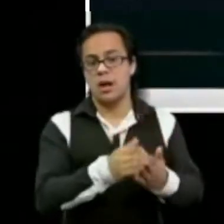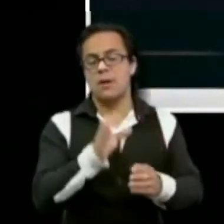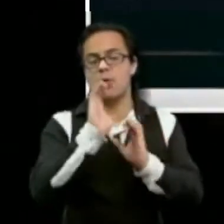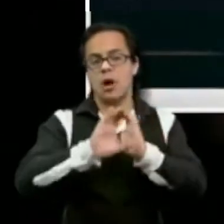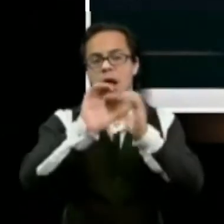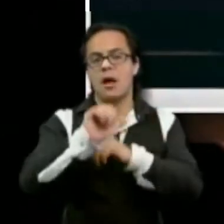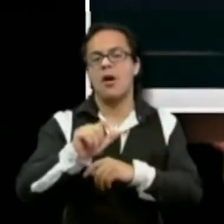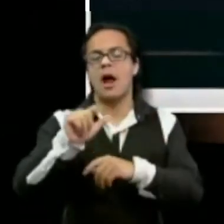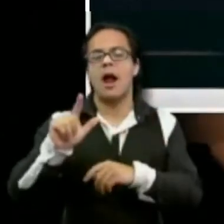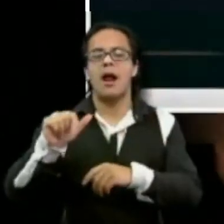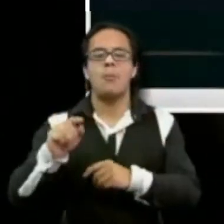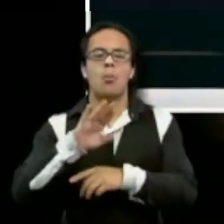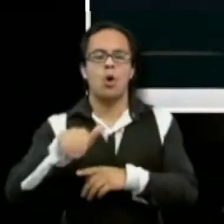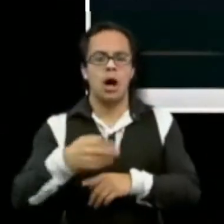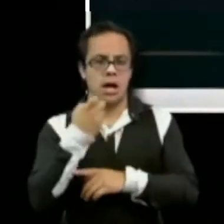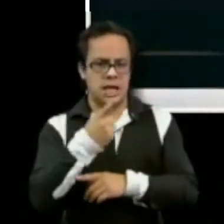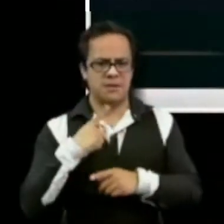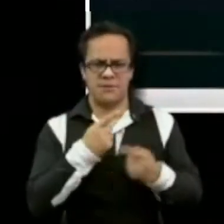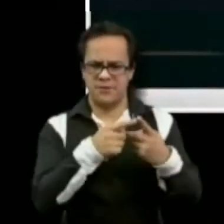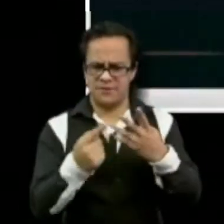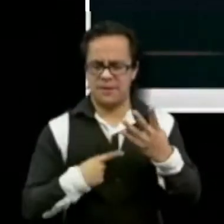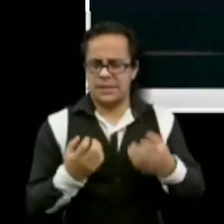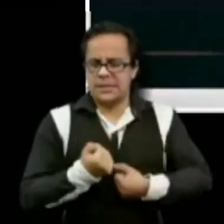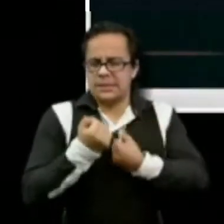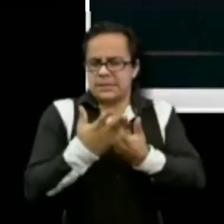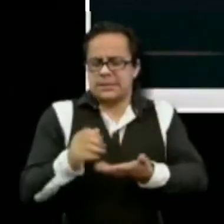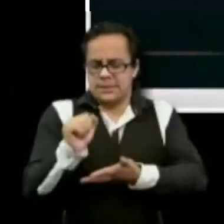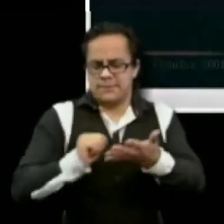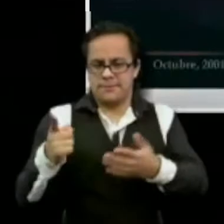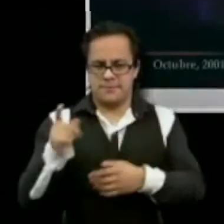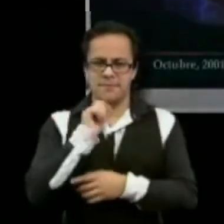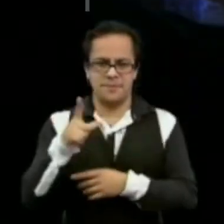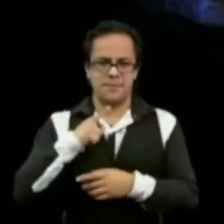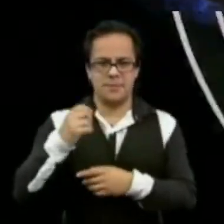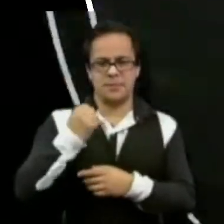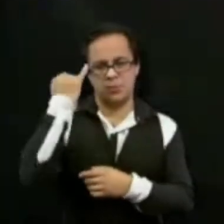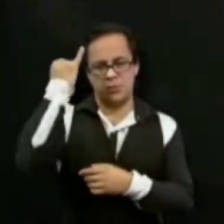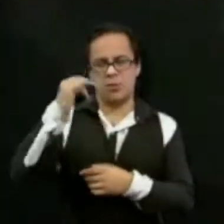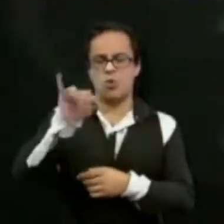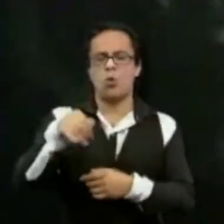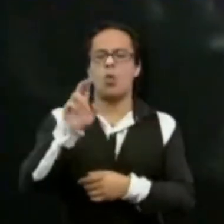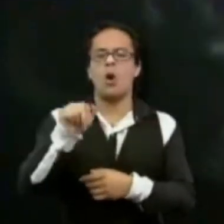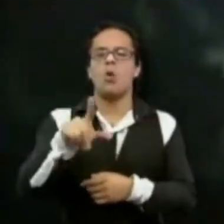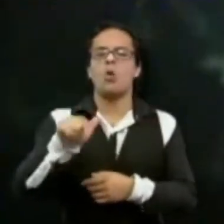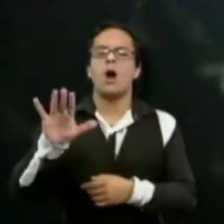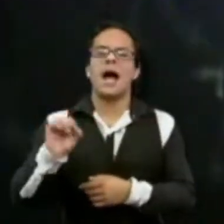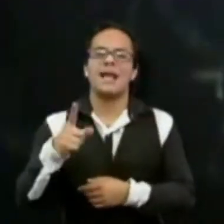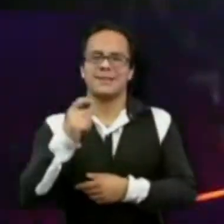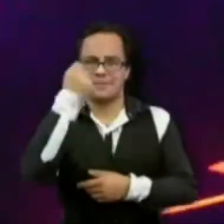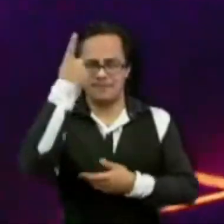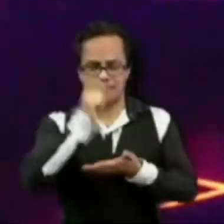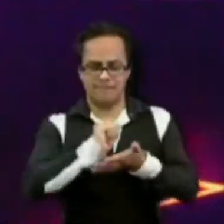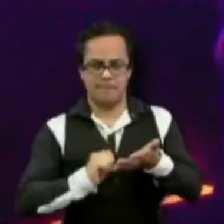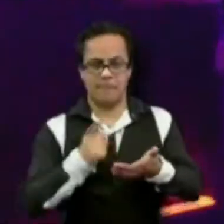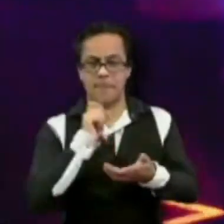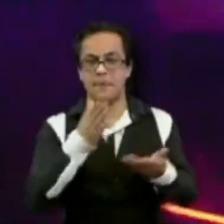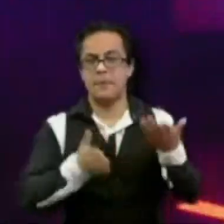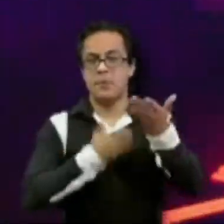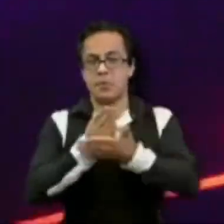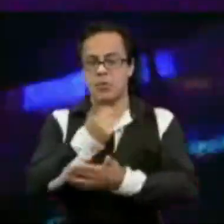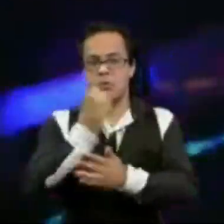una recopilación de poemas escritos por el mismo Juan Lucas. Y por supuesto no dejen de visitar